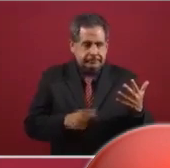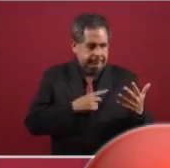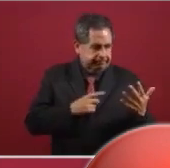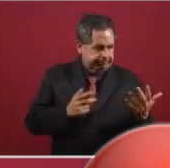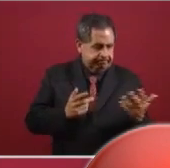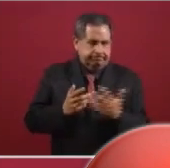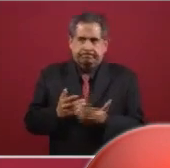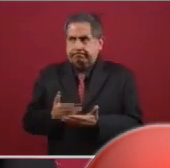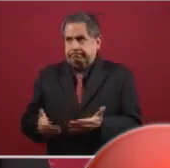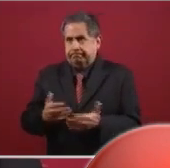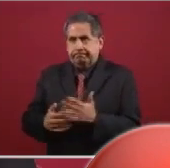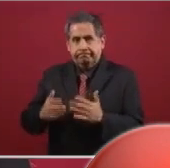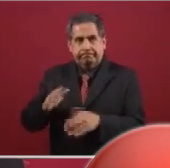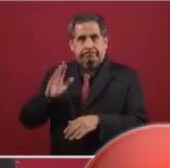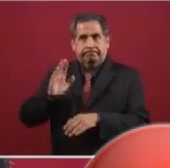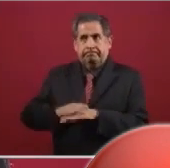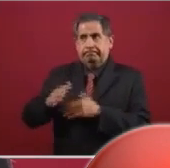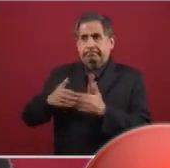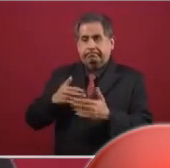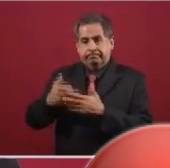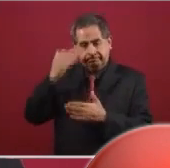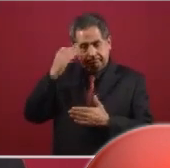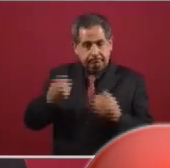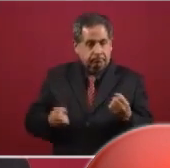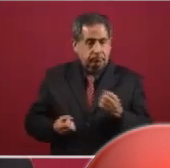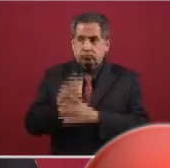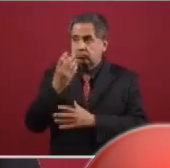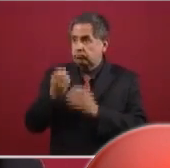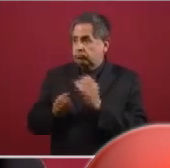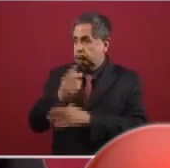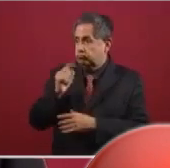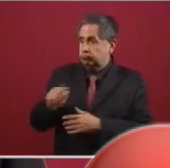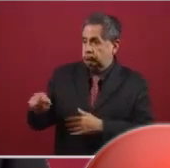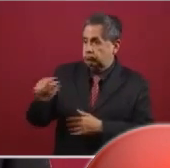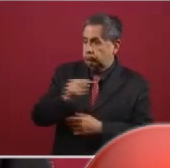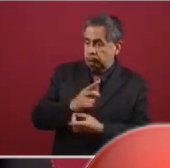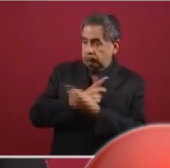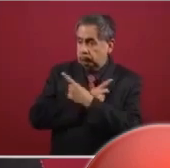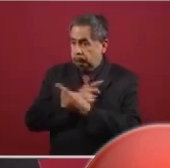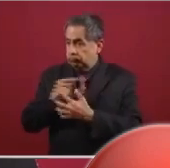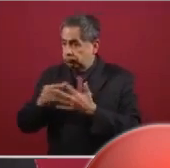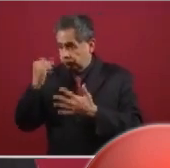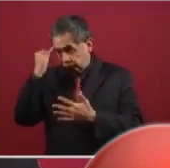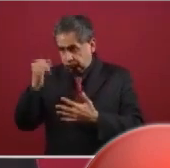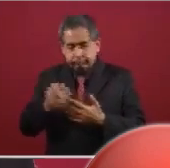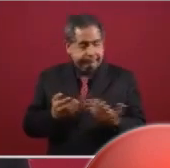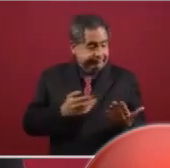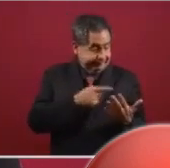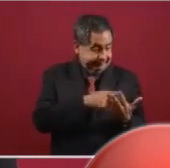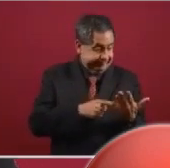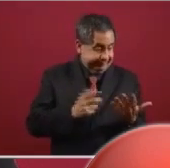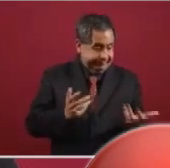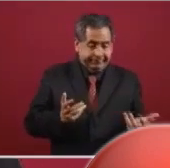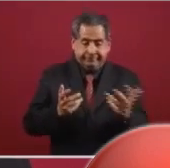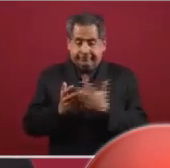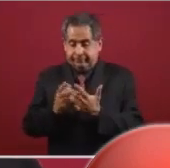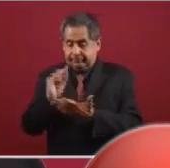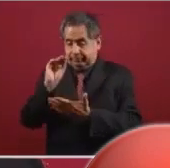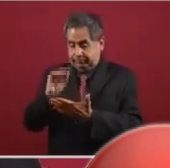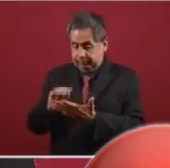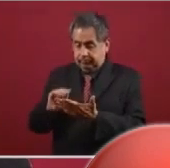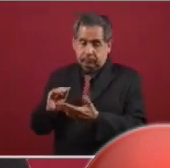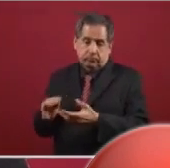adaptado a las nuevas circunstancias. Hay nuevos valores, preceptos que deben de ser incluidos,